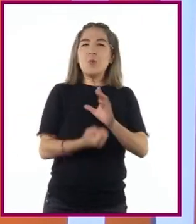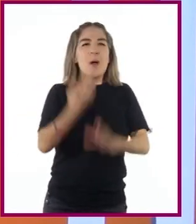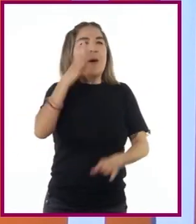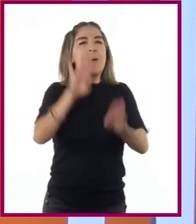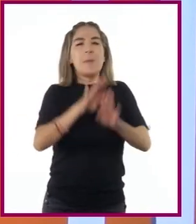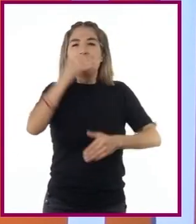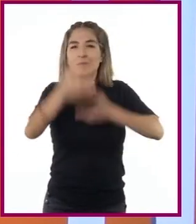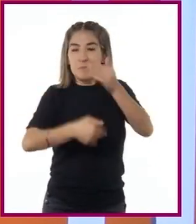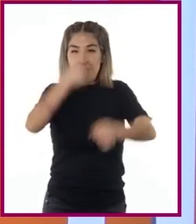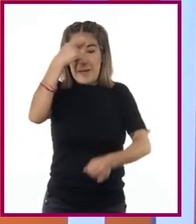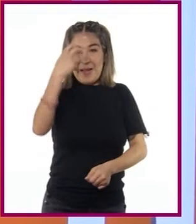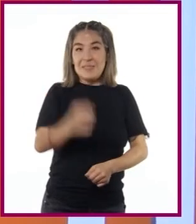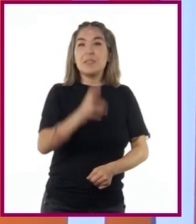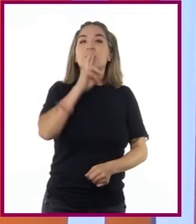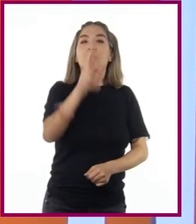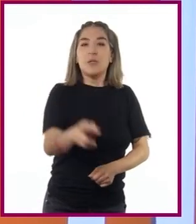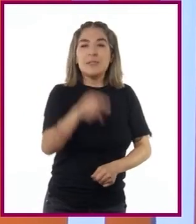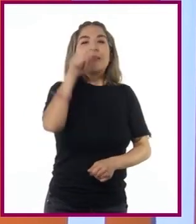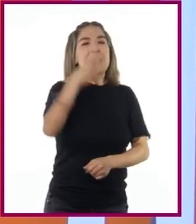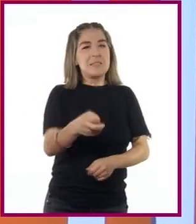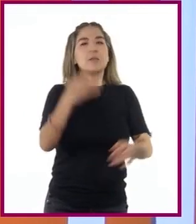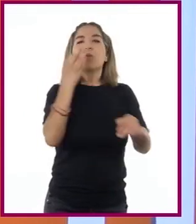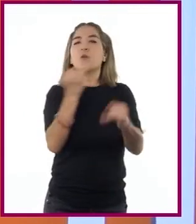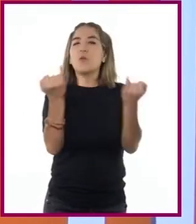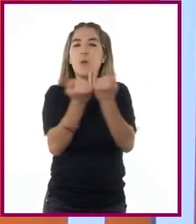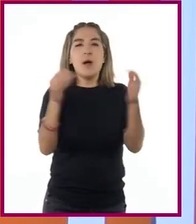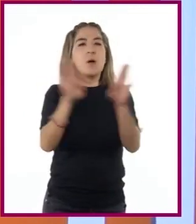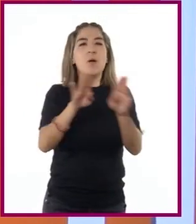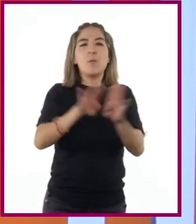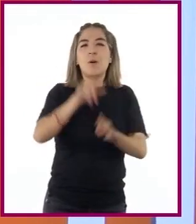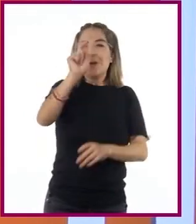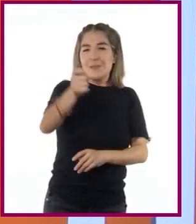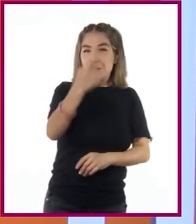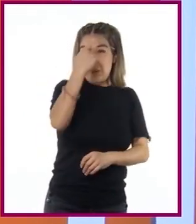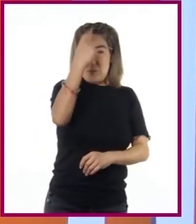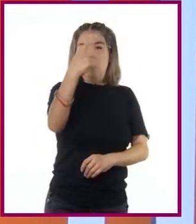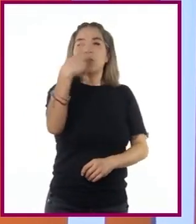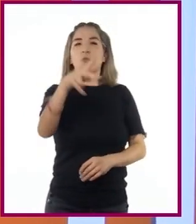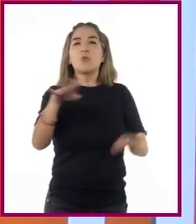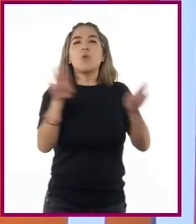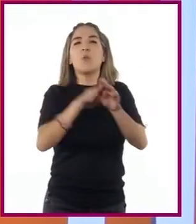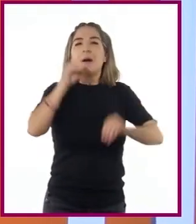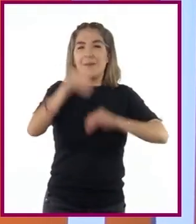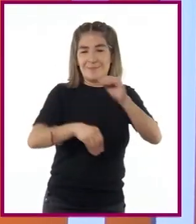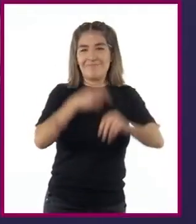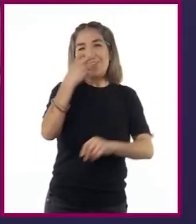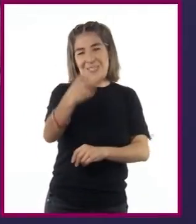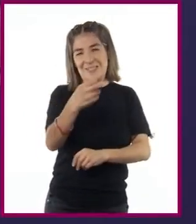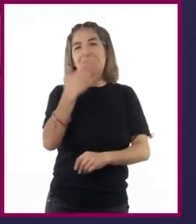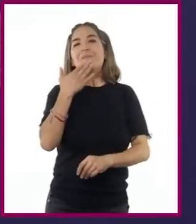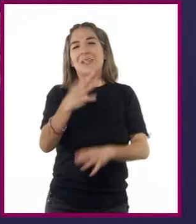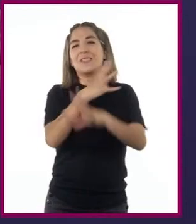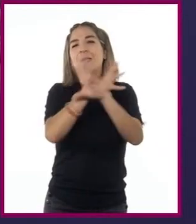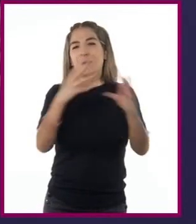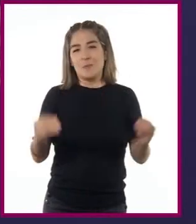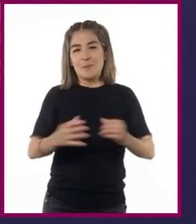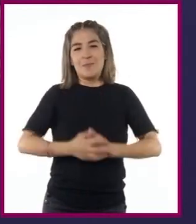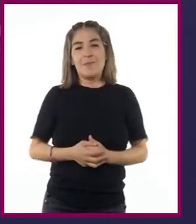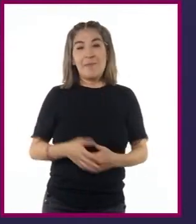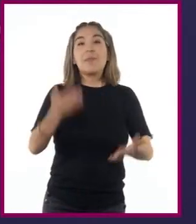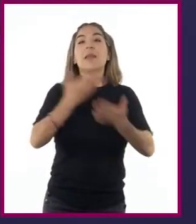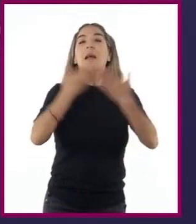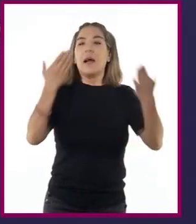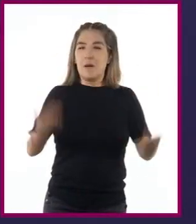Esta característica de dar una especie de paso creativo es la solución.